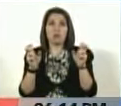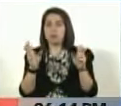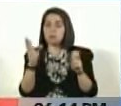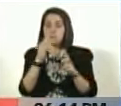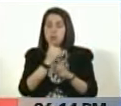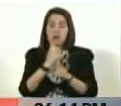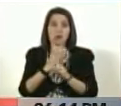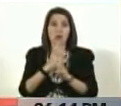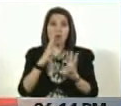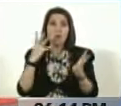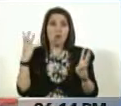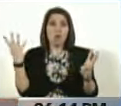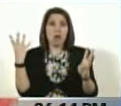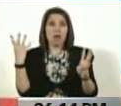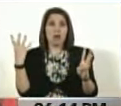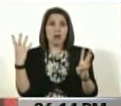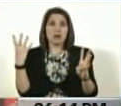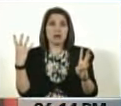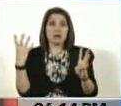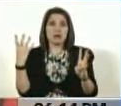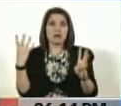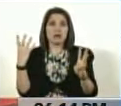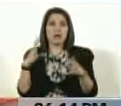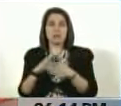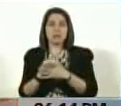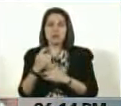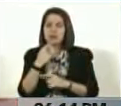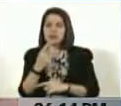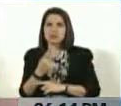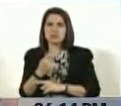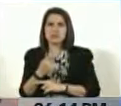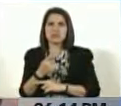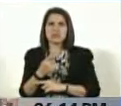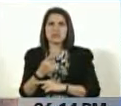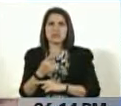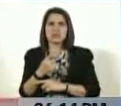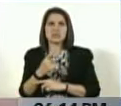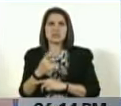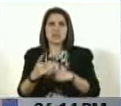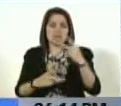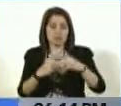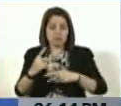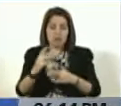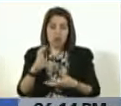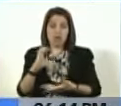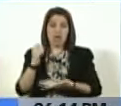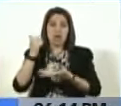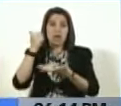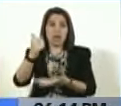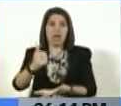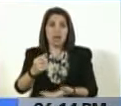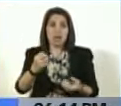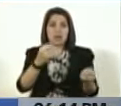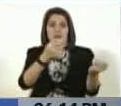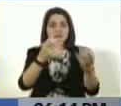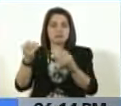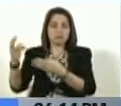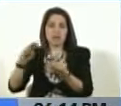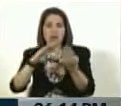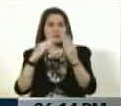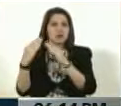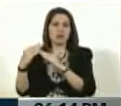cola. Ya, bueno, como dice aquí el amigo, estamos, o sea, distribuyendo a los CLAS, los que son los que se encargan de llevar el pan a la